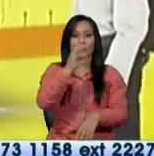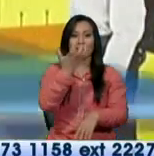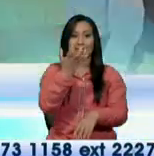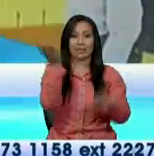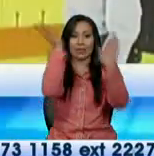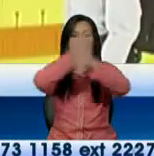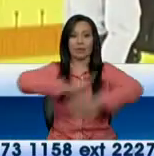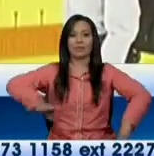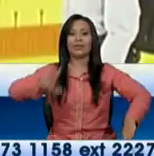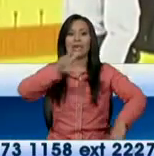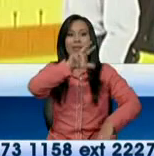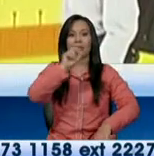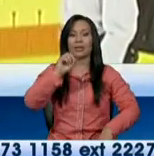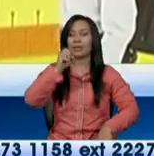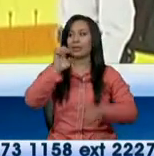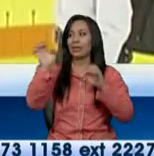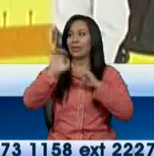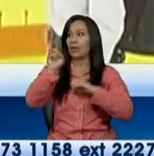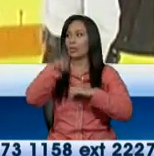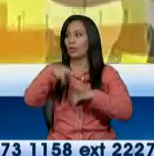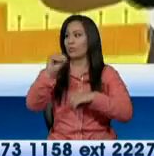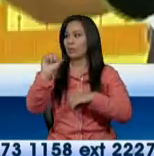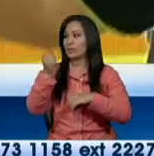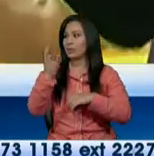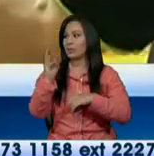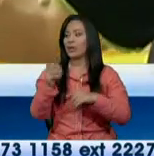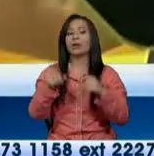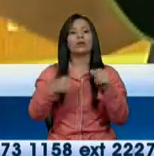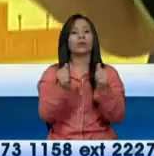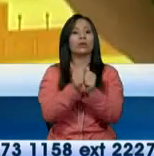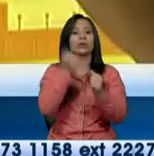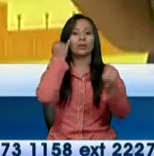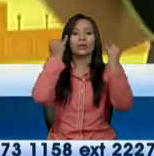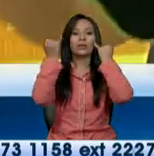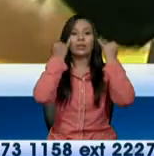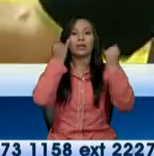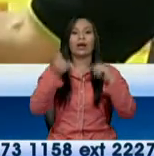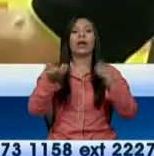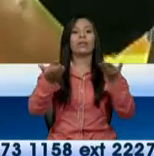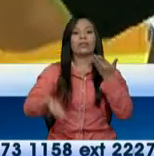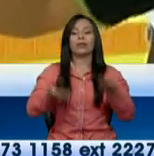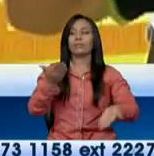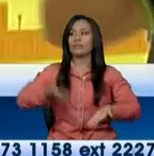30 de enero del año 2016, con la posibilidad de que